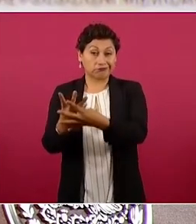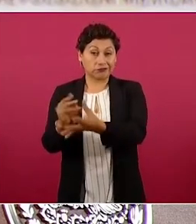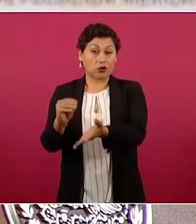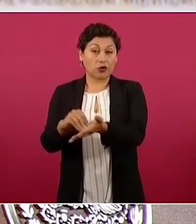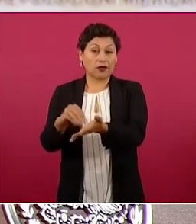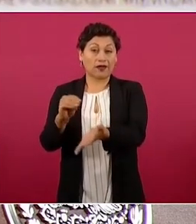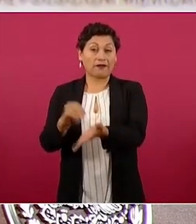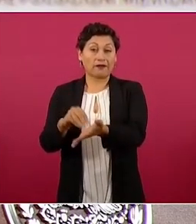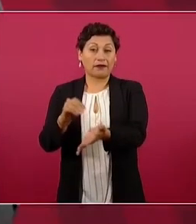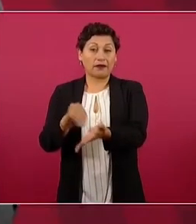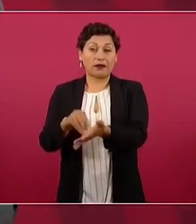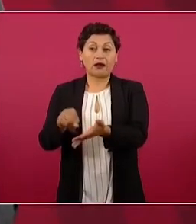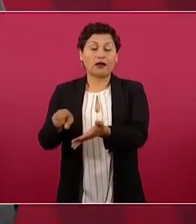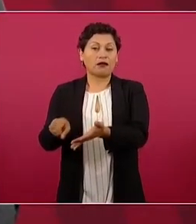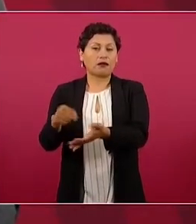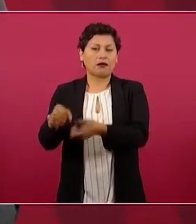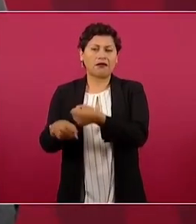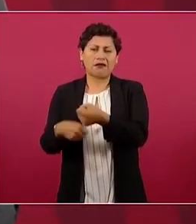enfermos,